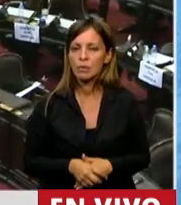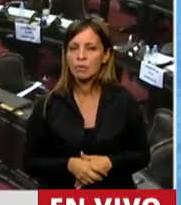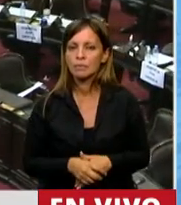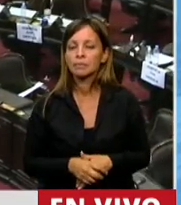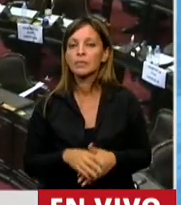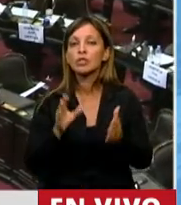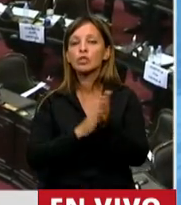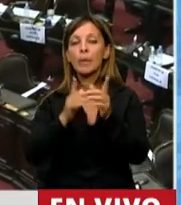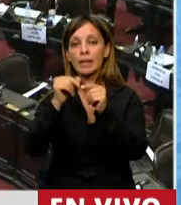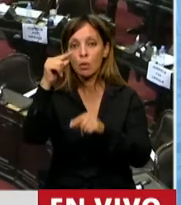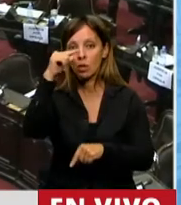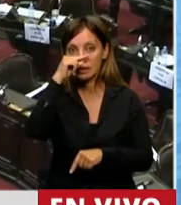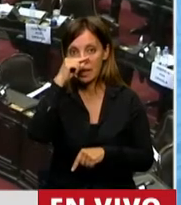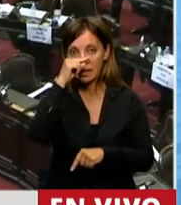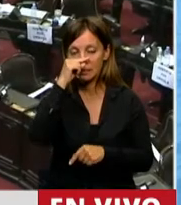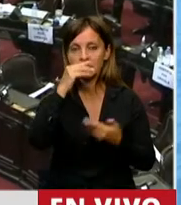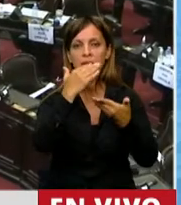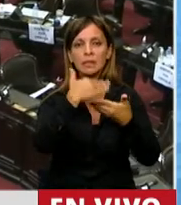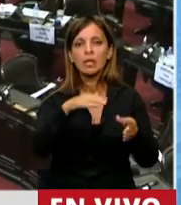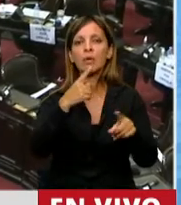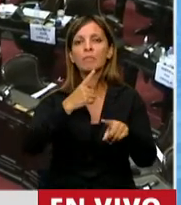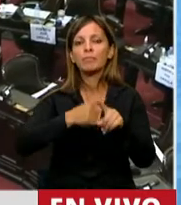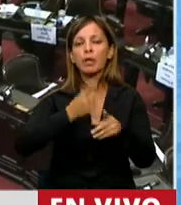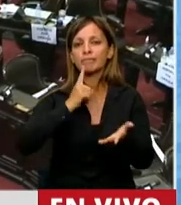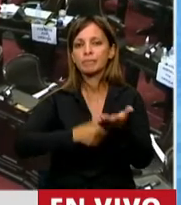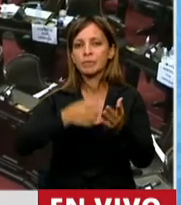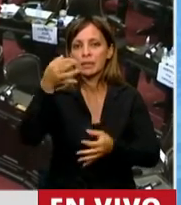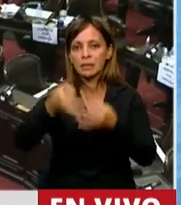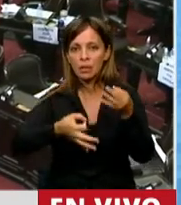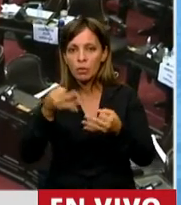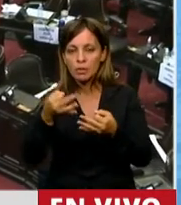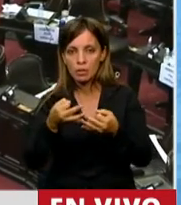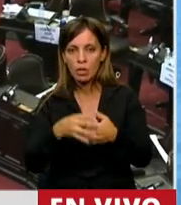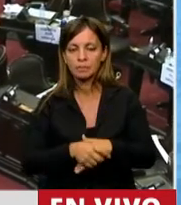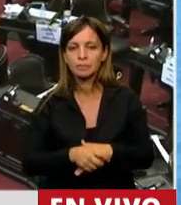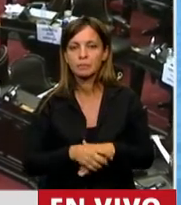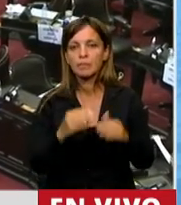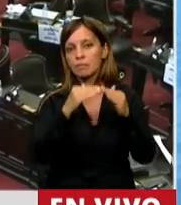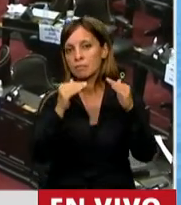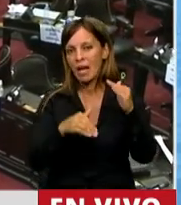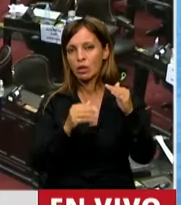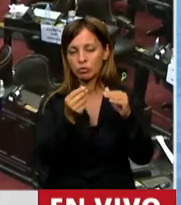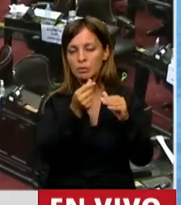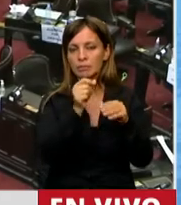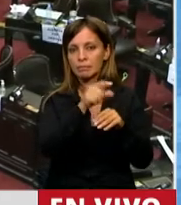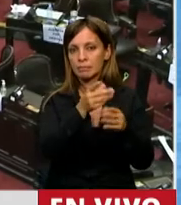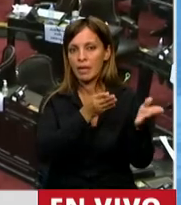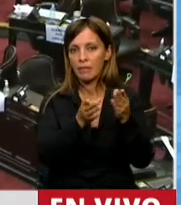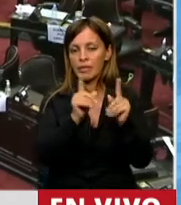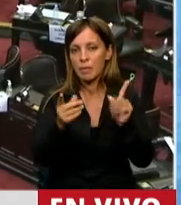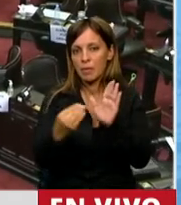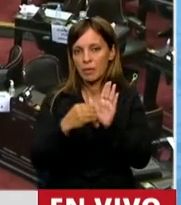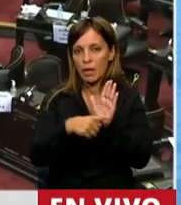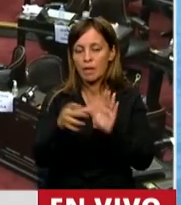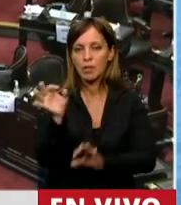En el caso del artículo 7, indemnización por sentencia judicial y percibida inferior al beneficio económico que estipula el